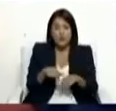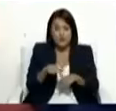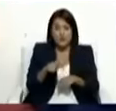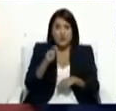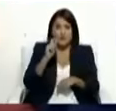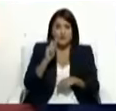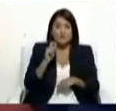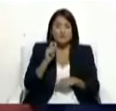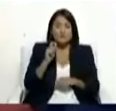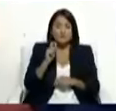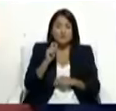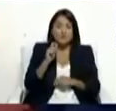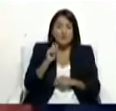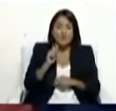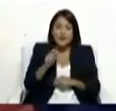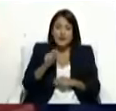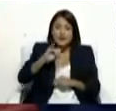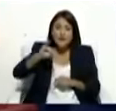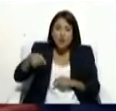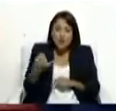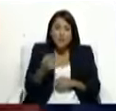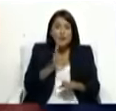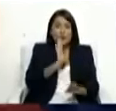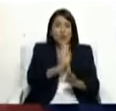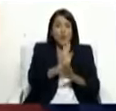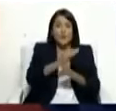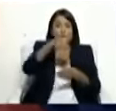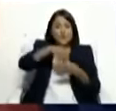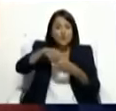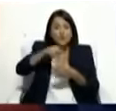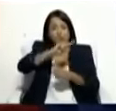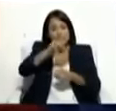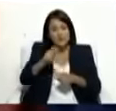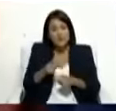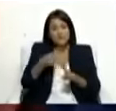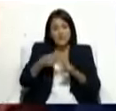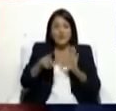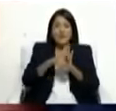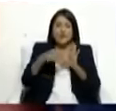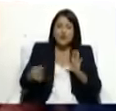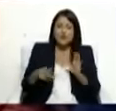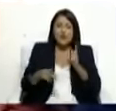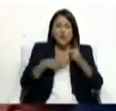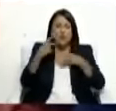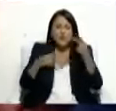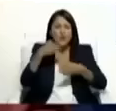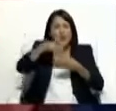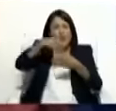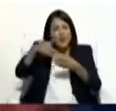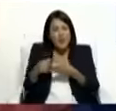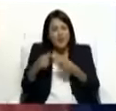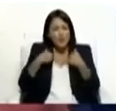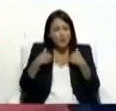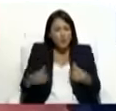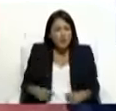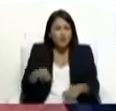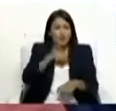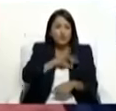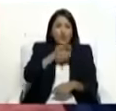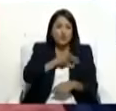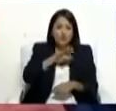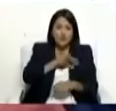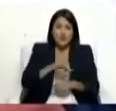referendo consultivo, para que lo ampare de manera constitucional y principalmente los derechos humanos, políticos, electorales, sociales que están contenidos